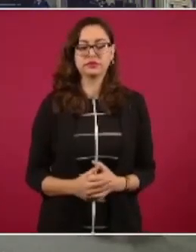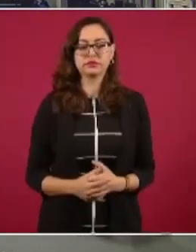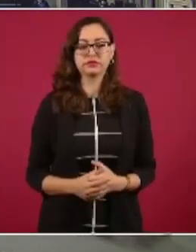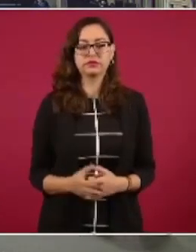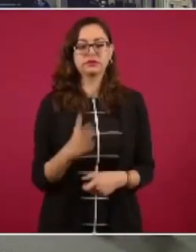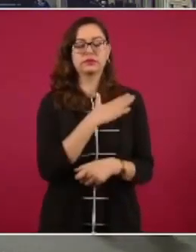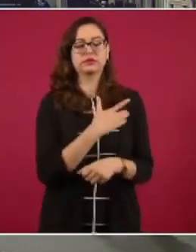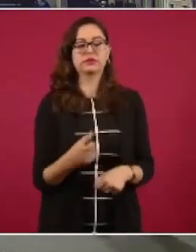Buenos días, señor presidente. Felipe Fierro, de